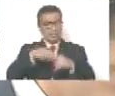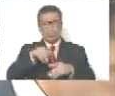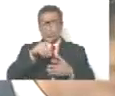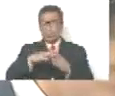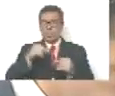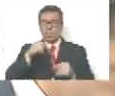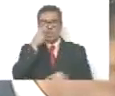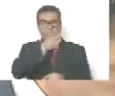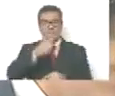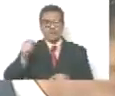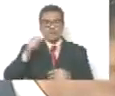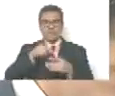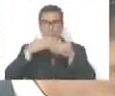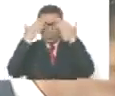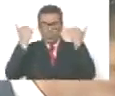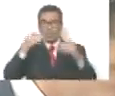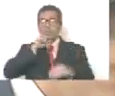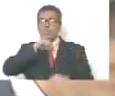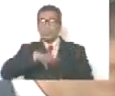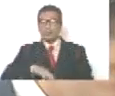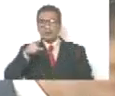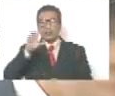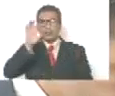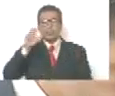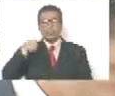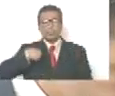de la historia de esta patria.